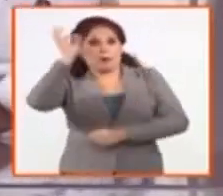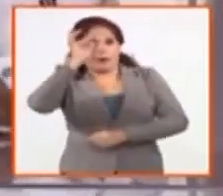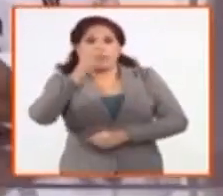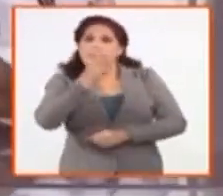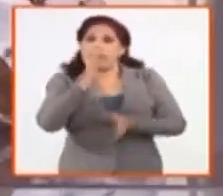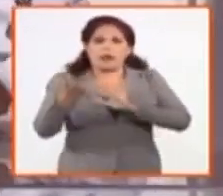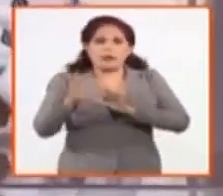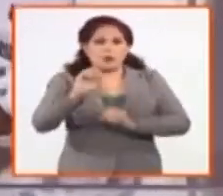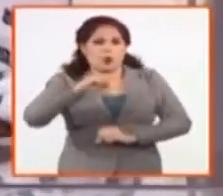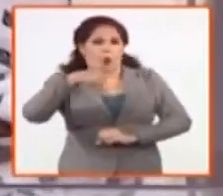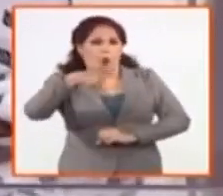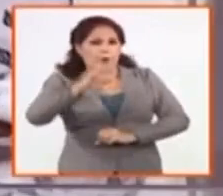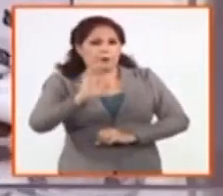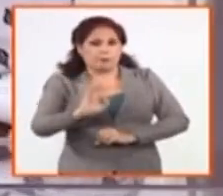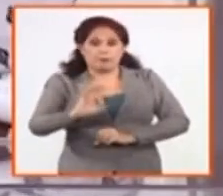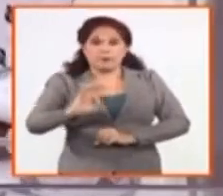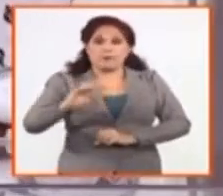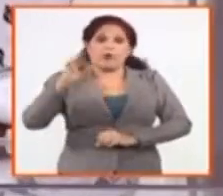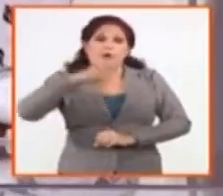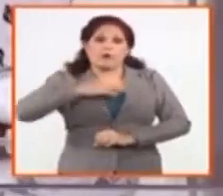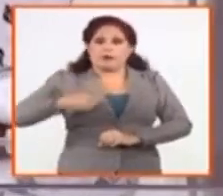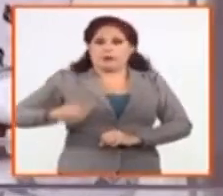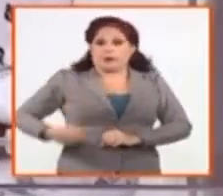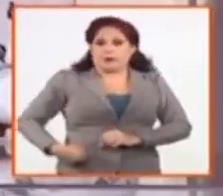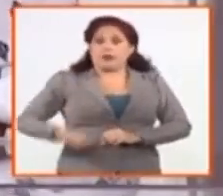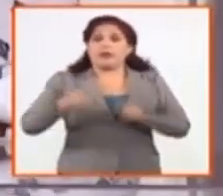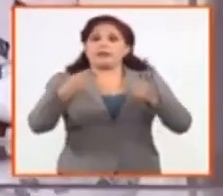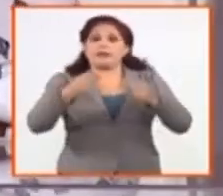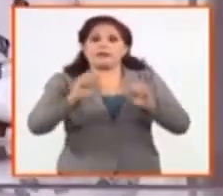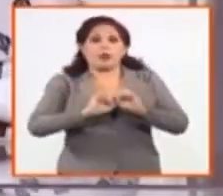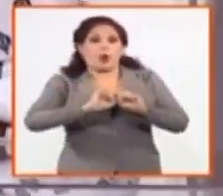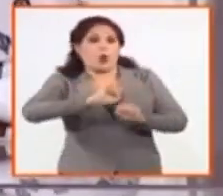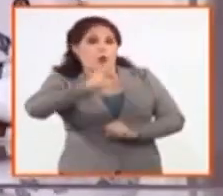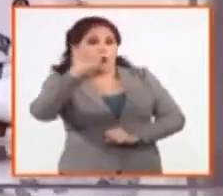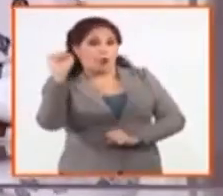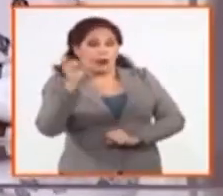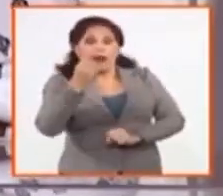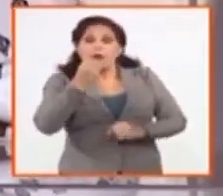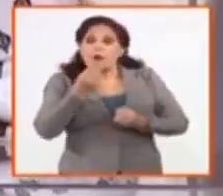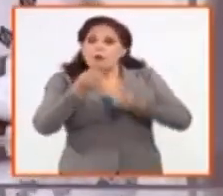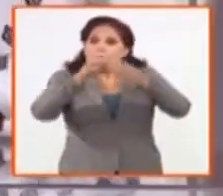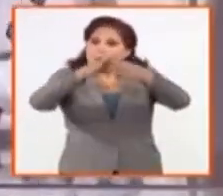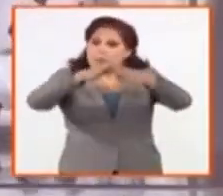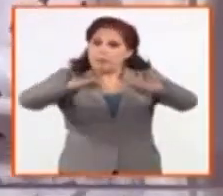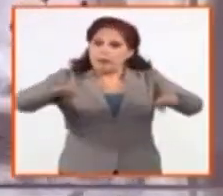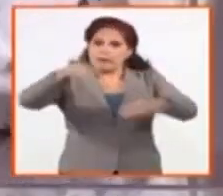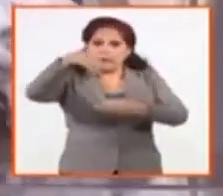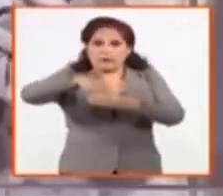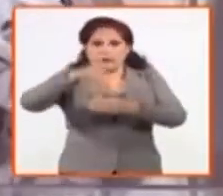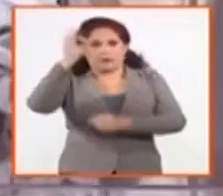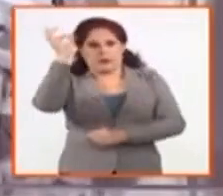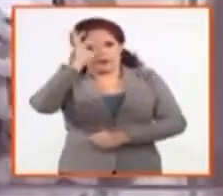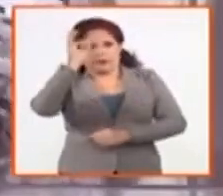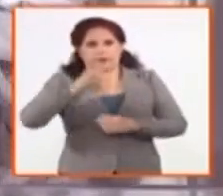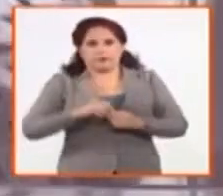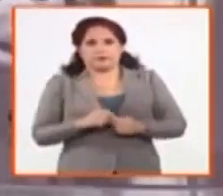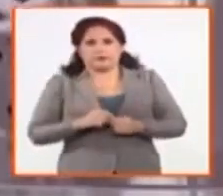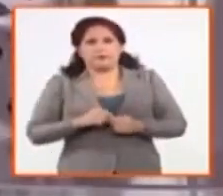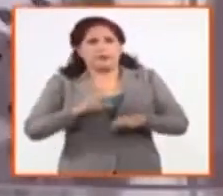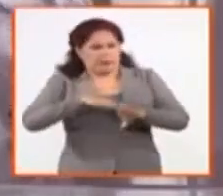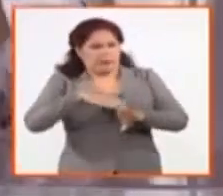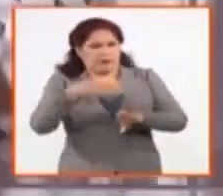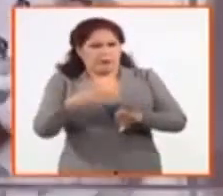cómo realmente hay que lograr que se dé la estabilidad en el país. Esto entonces, después lo veremos tal